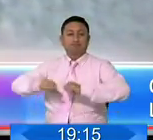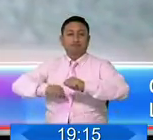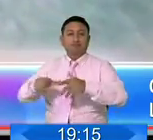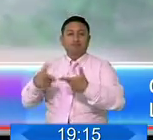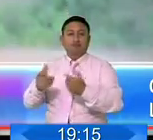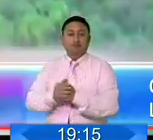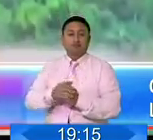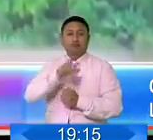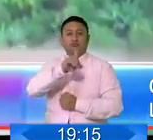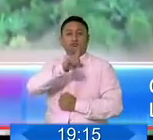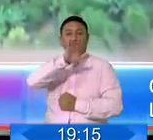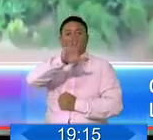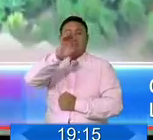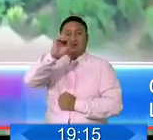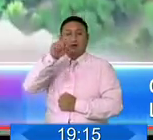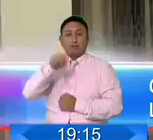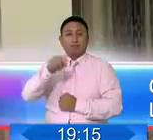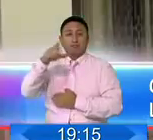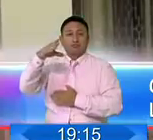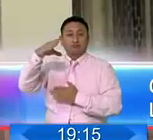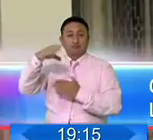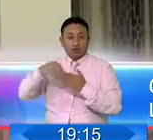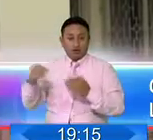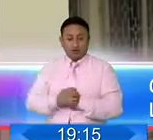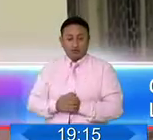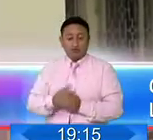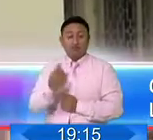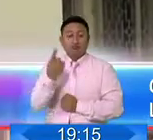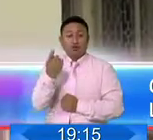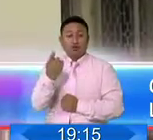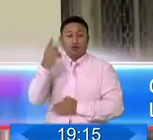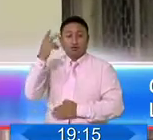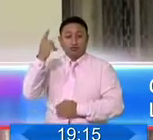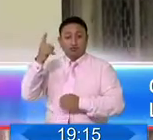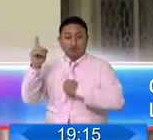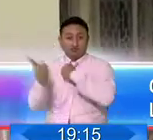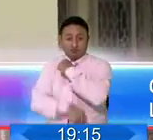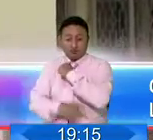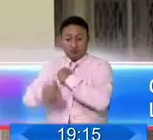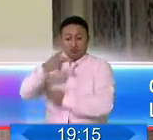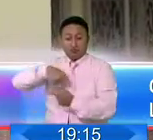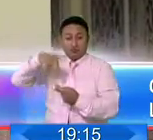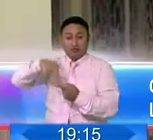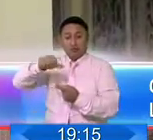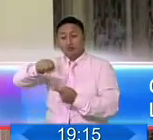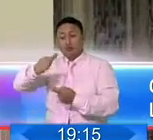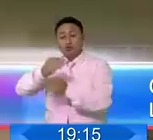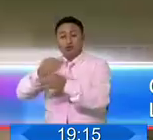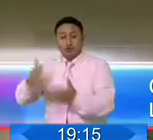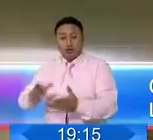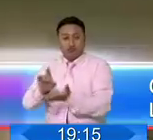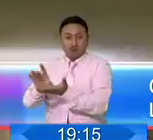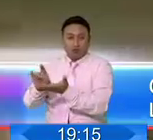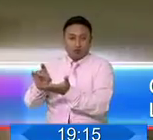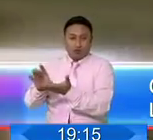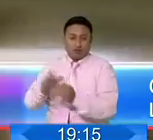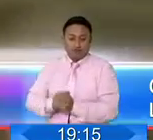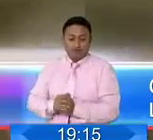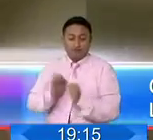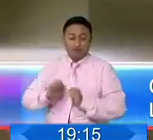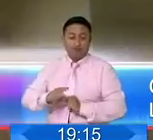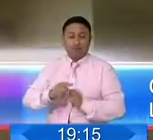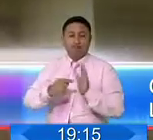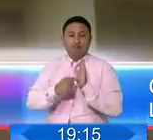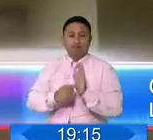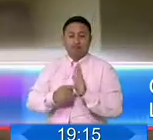por más de 150 mil dólares, 11 sanciones de destitución para el prefecto y otros funcionarios, además de señalar